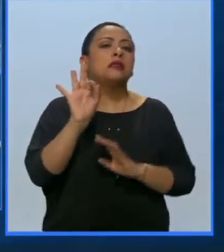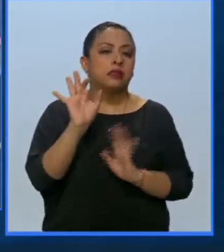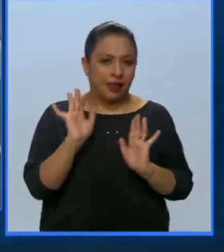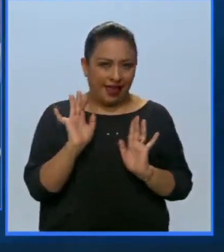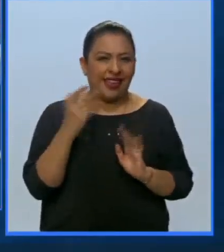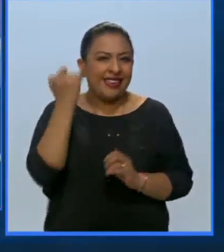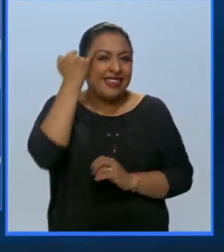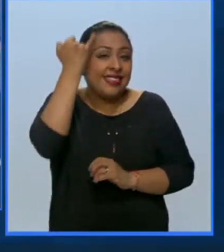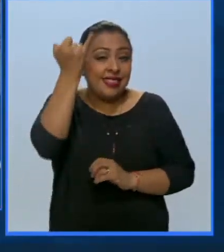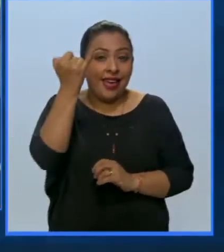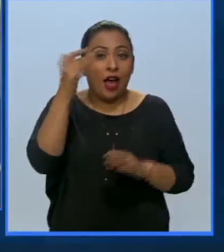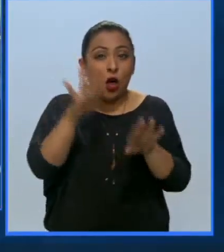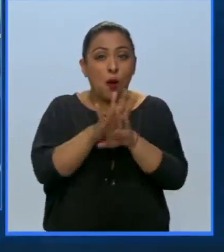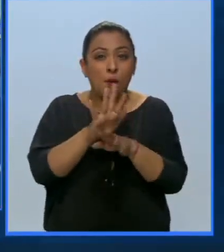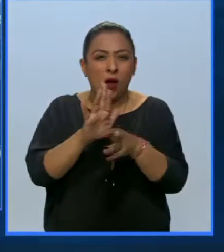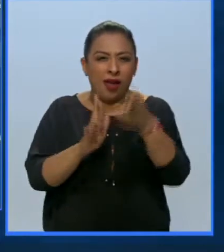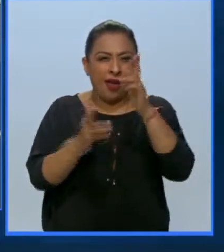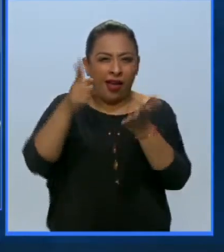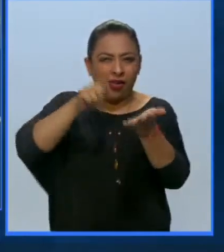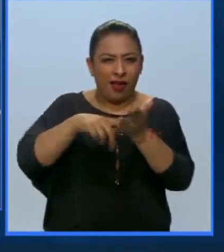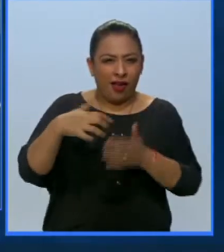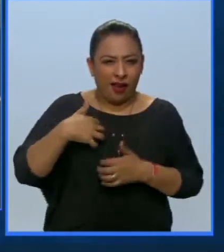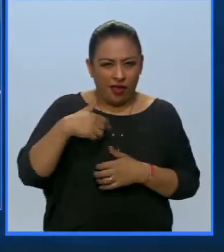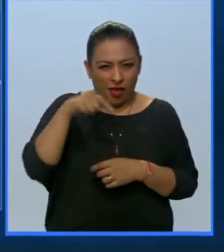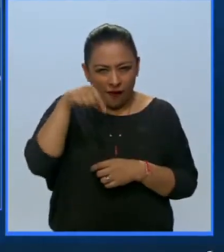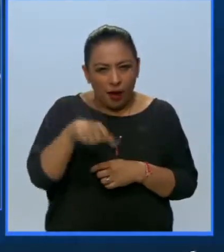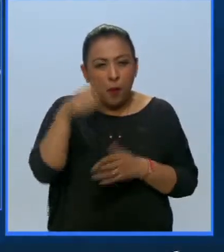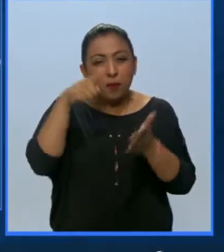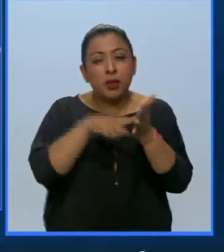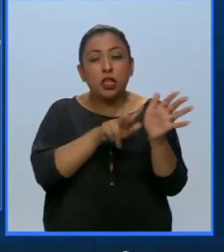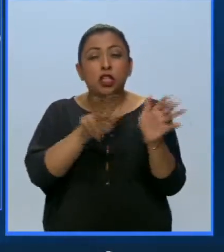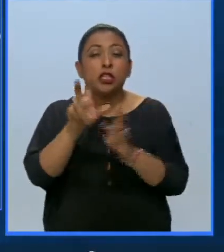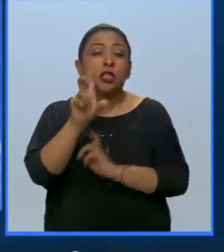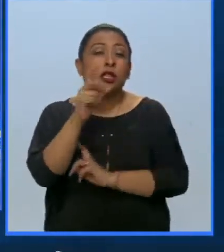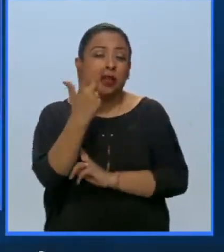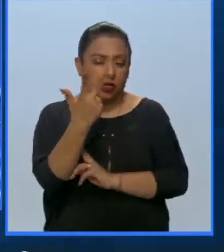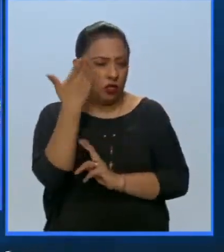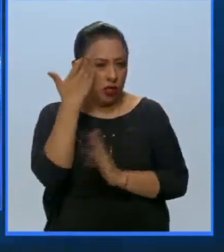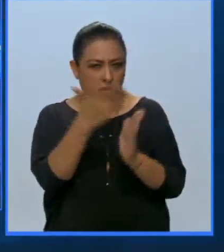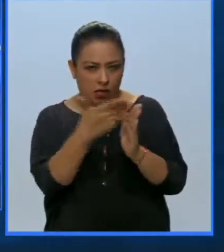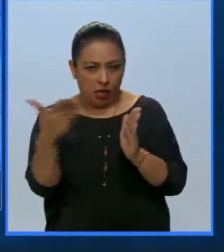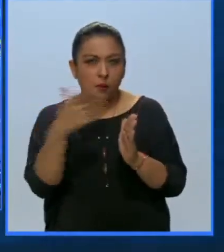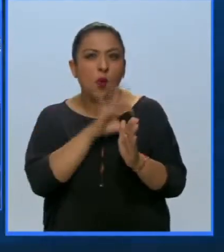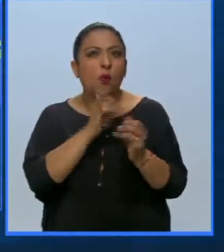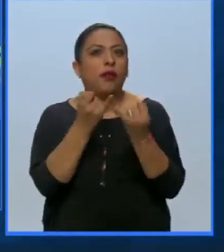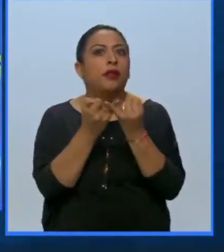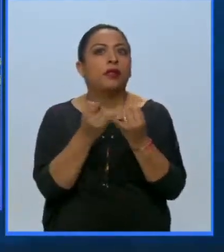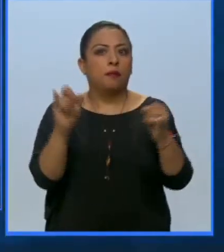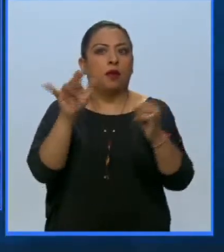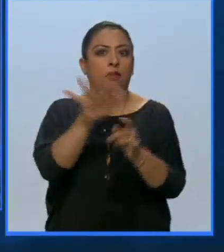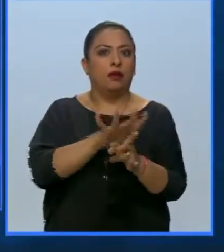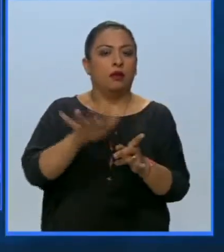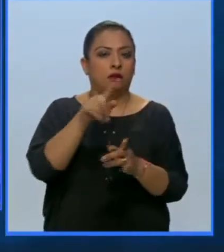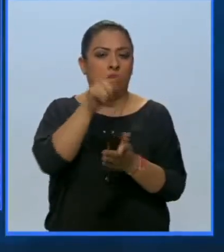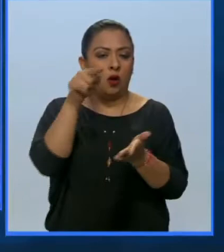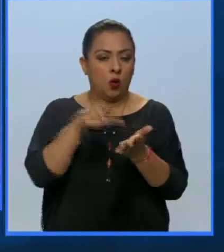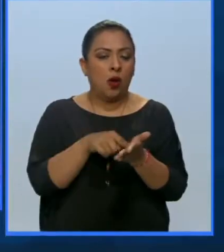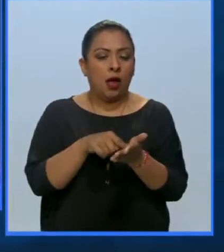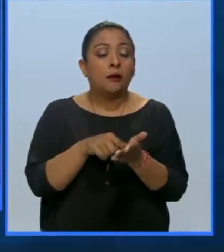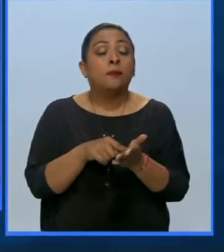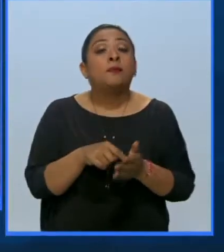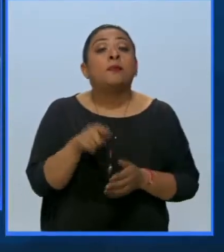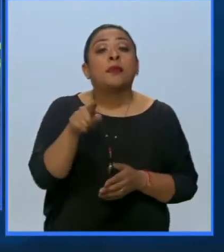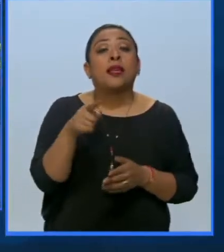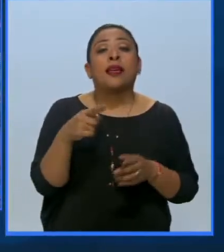La idea de que la rebelión del Bajo Canadá, ocurrida en 1838, hubiera logrado la independencia de la región. La